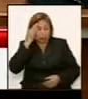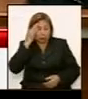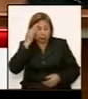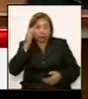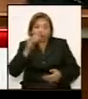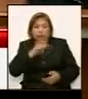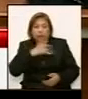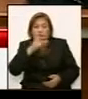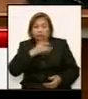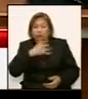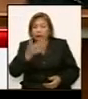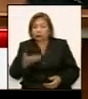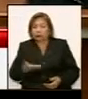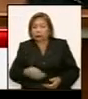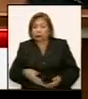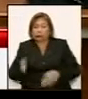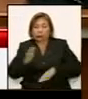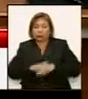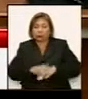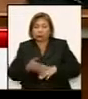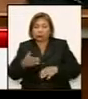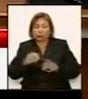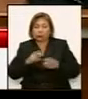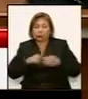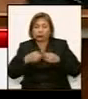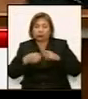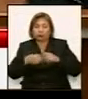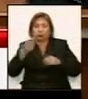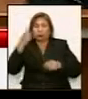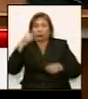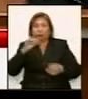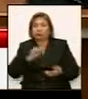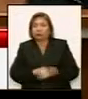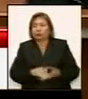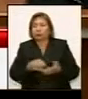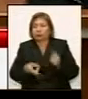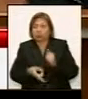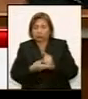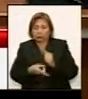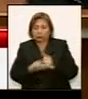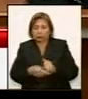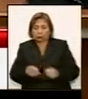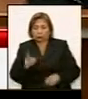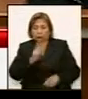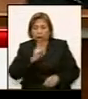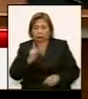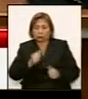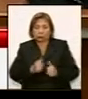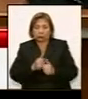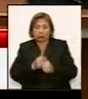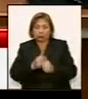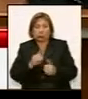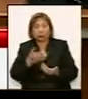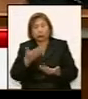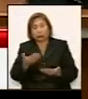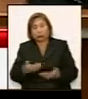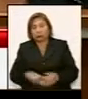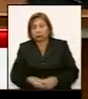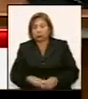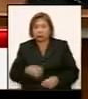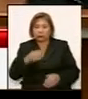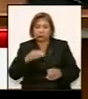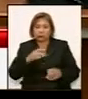sensibilizadas sobre esta problemática para asegurar que no sigue siendo esta